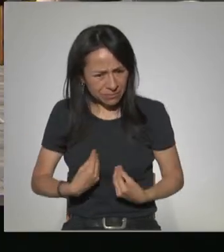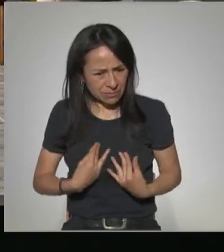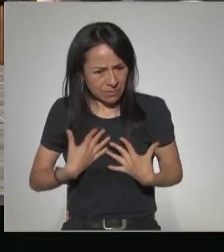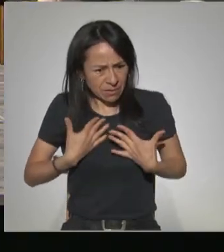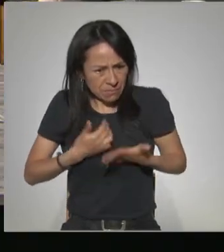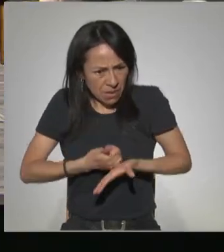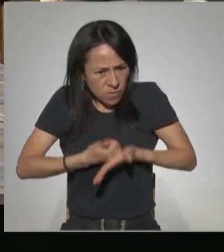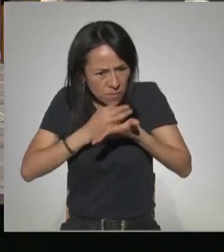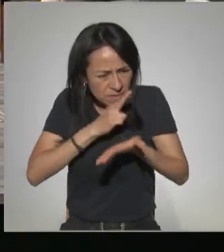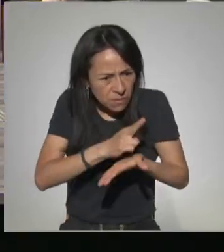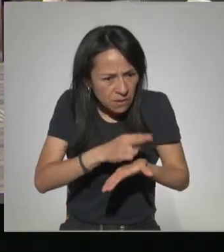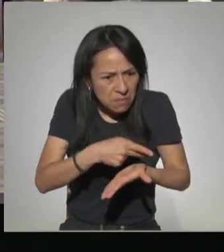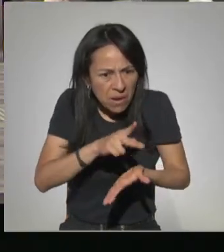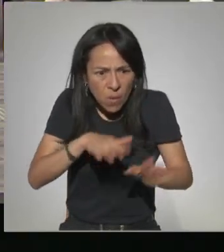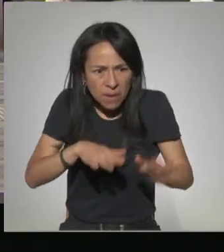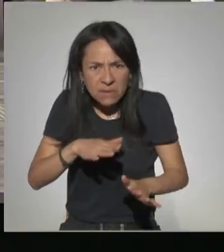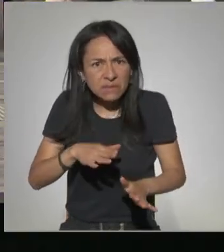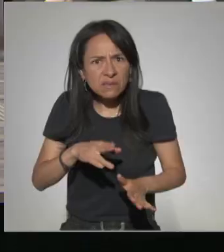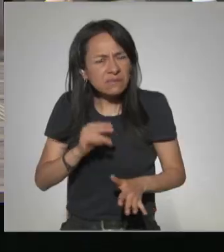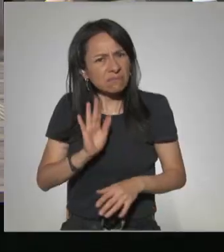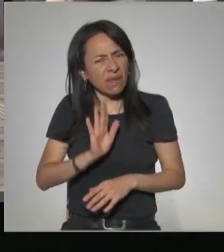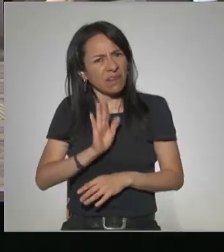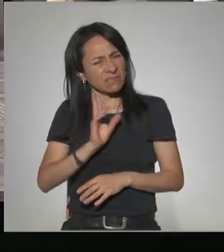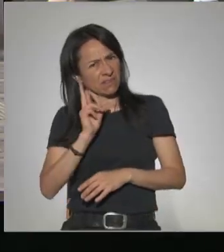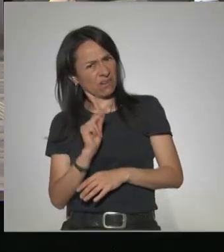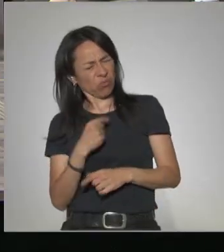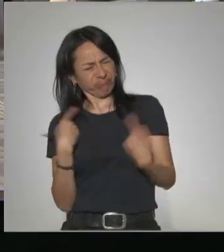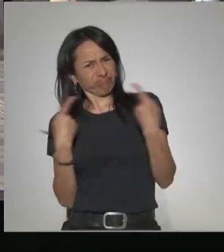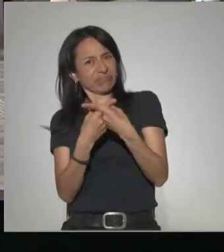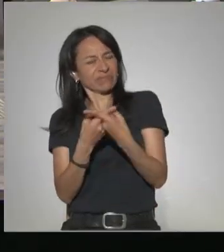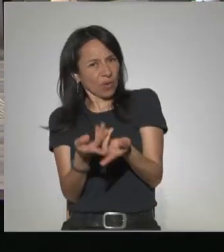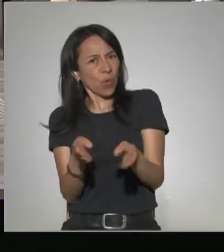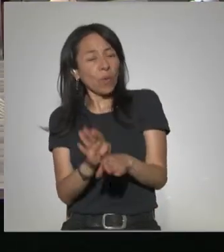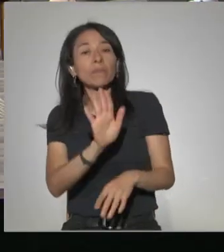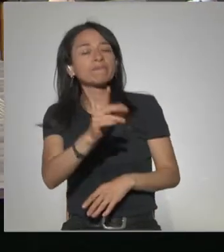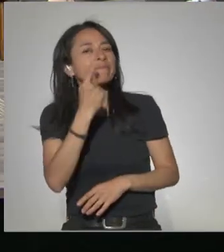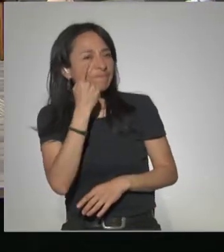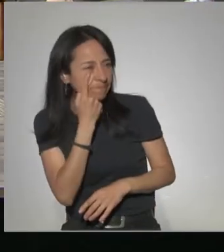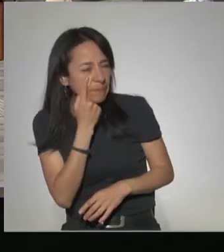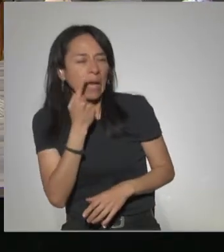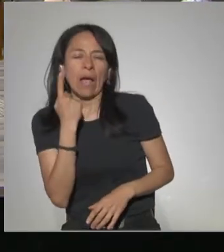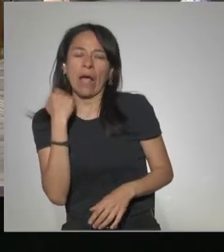que evolutivamente, ¿no?, o sea, a través de millones de años de evolución,